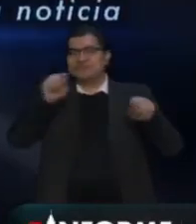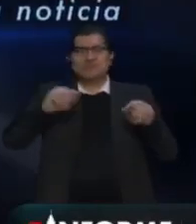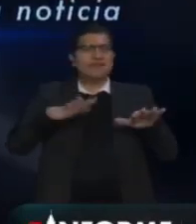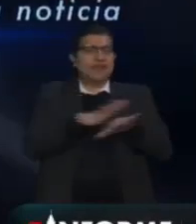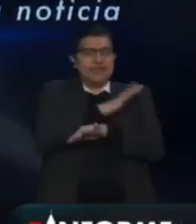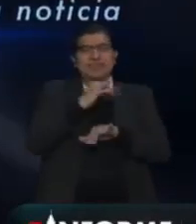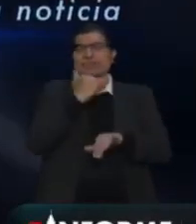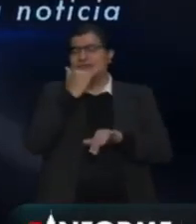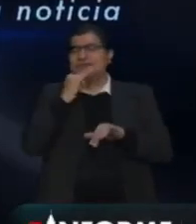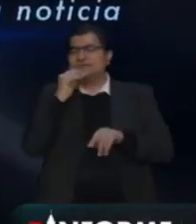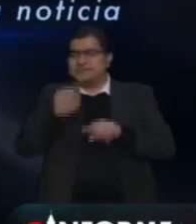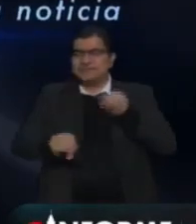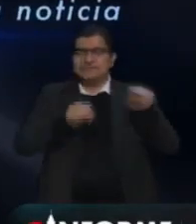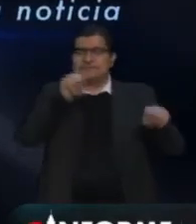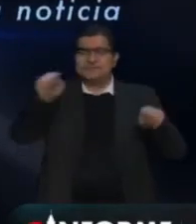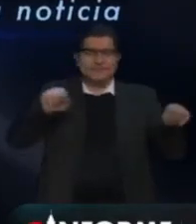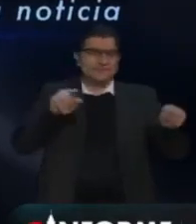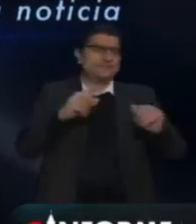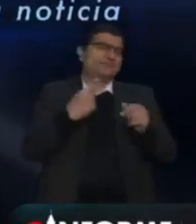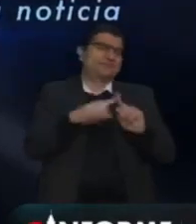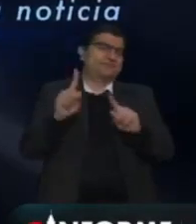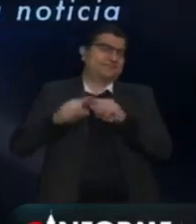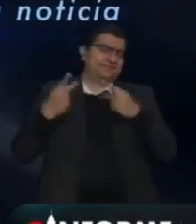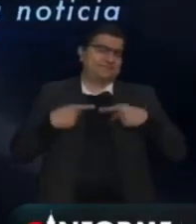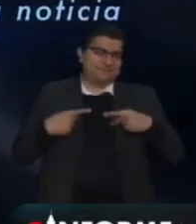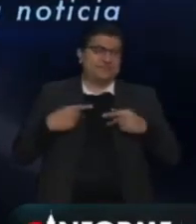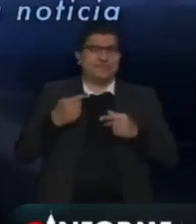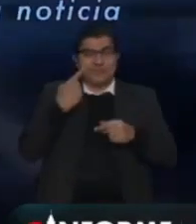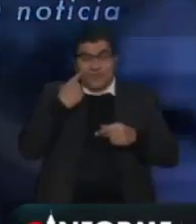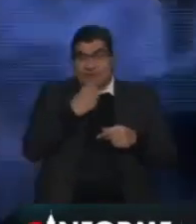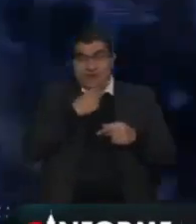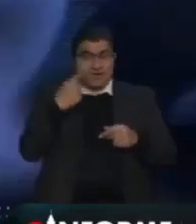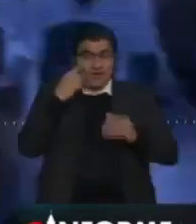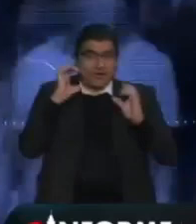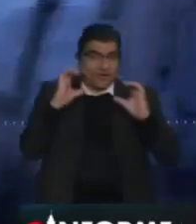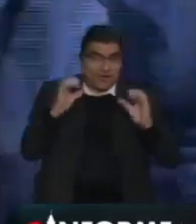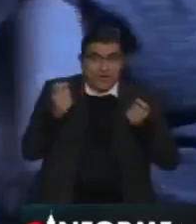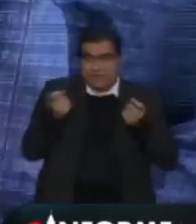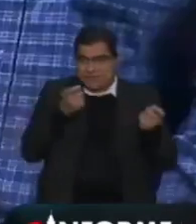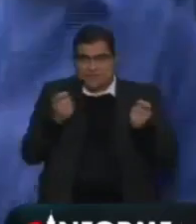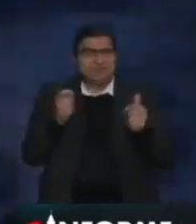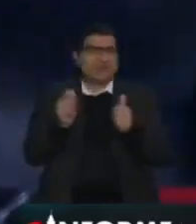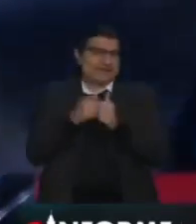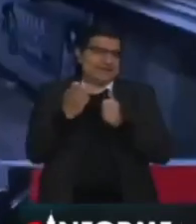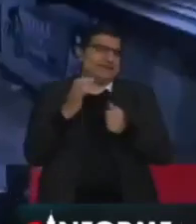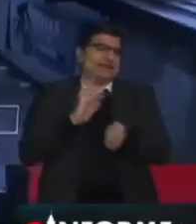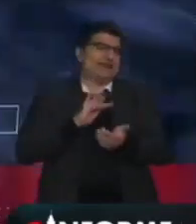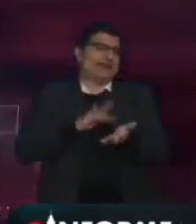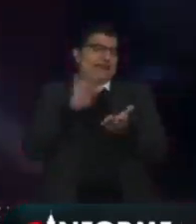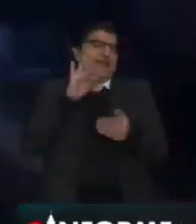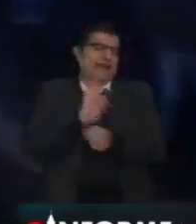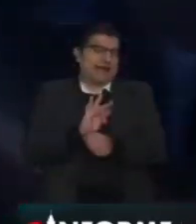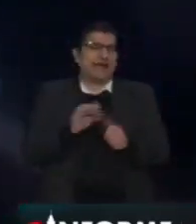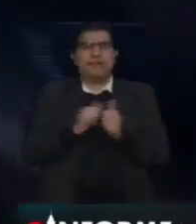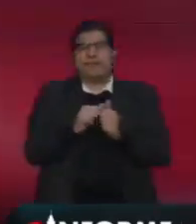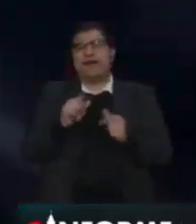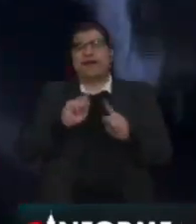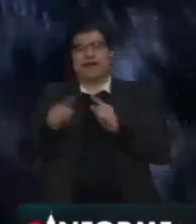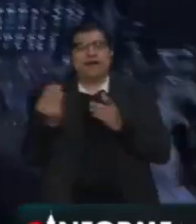mutar. Afortunadamente tienen un mecanismo de control y eso nos beneficia. ¿Por qué? Porque las mutaciones que vemos son parecidas